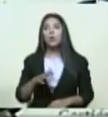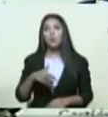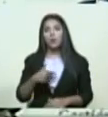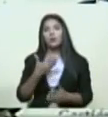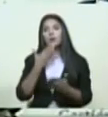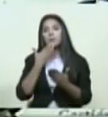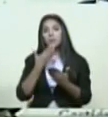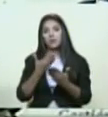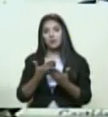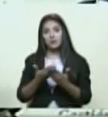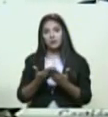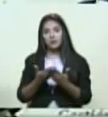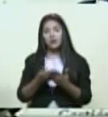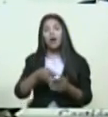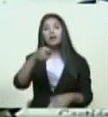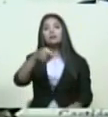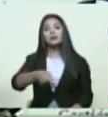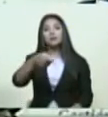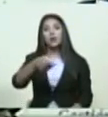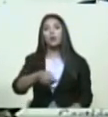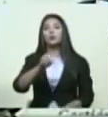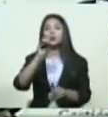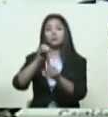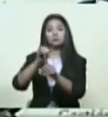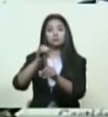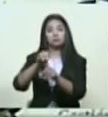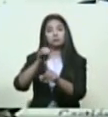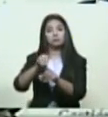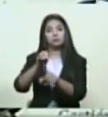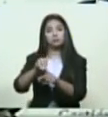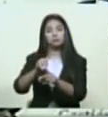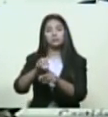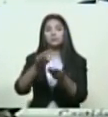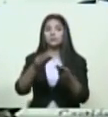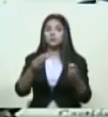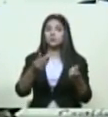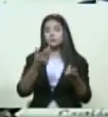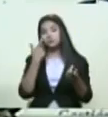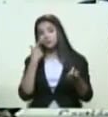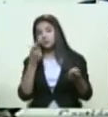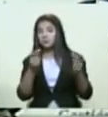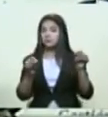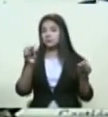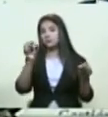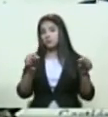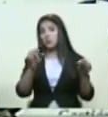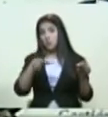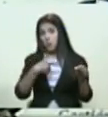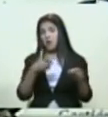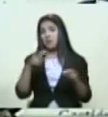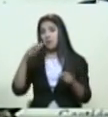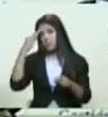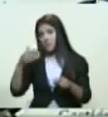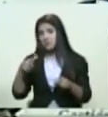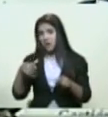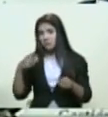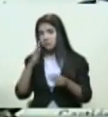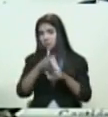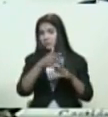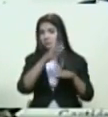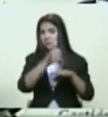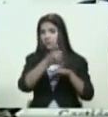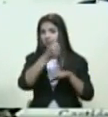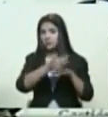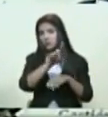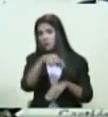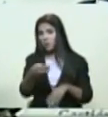solicitarse ante el TCJ que dirima si efectivamente corresponde a esta jurisdicción el juzgamiento del delito